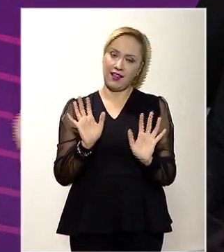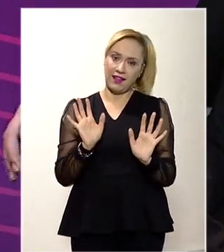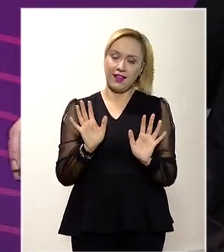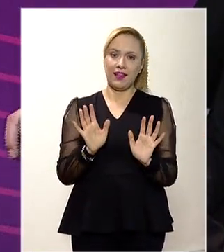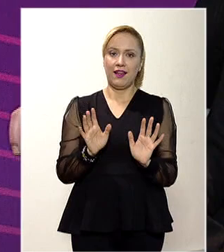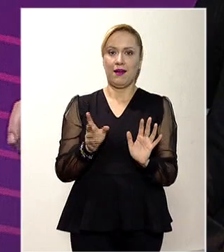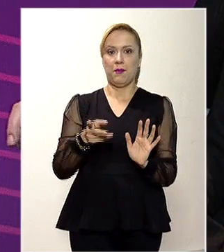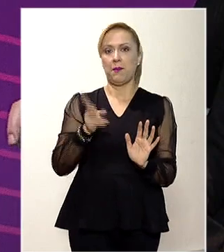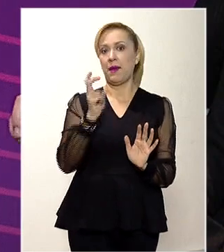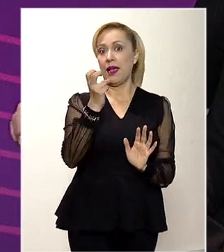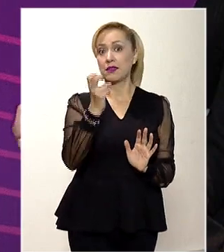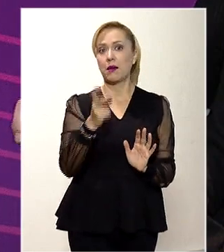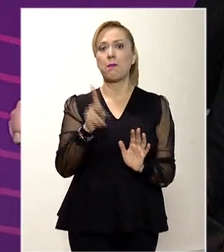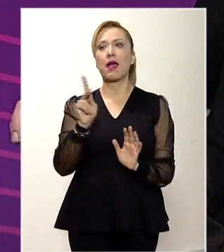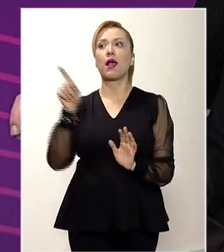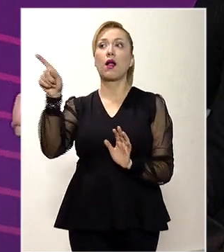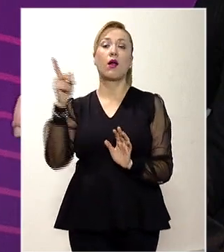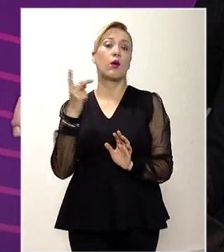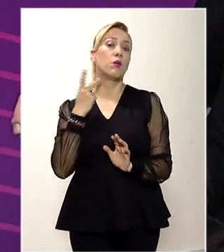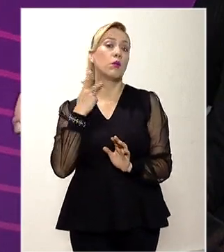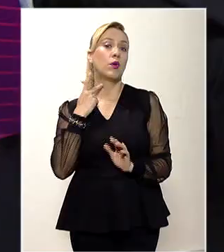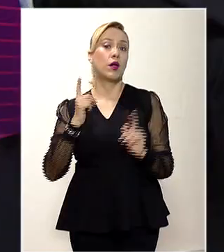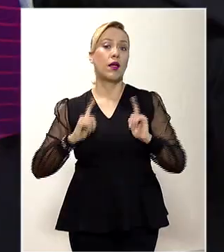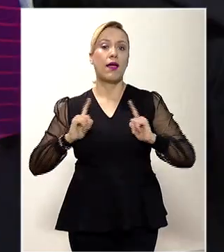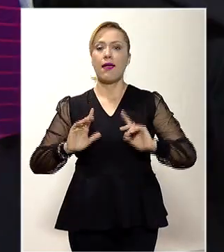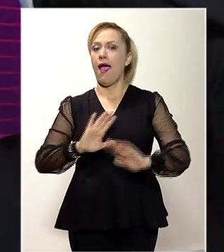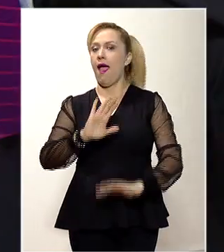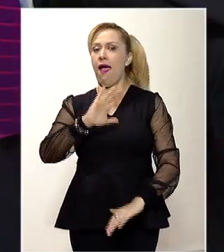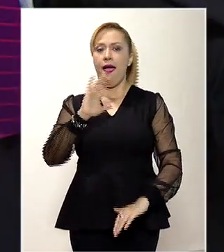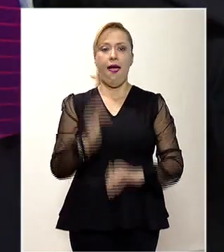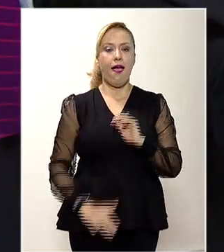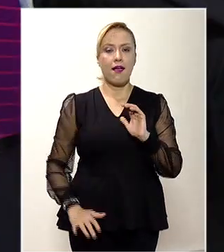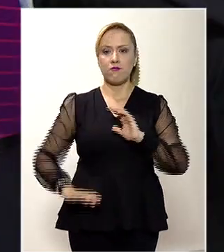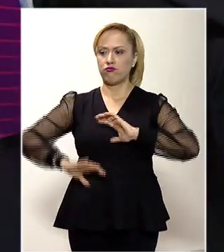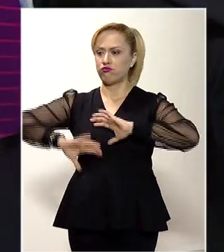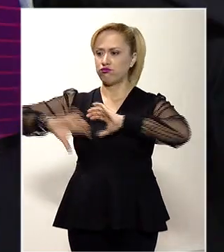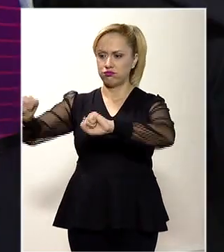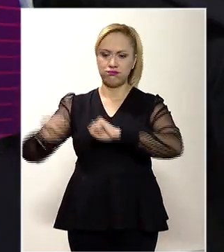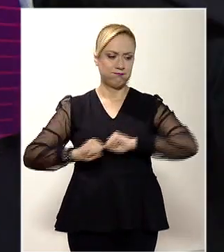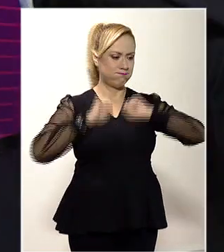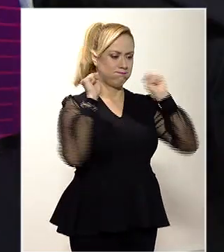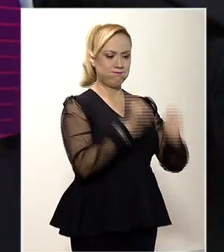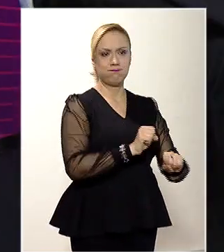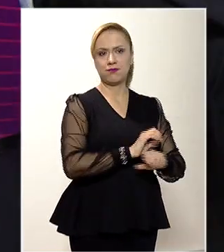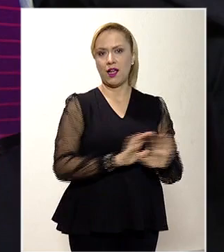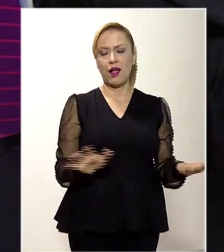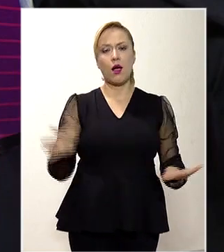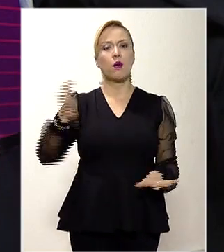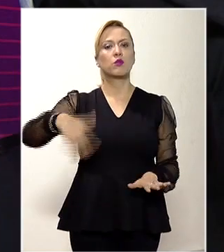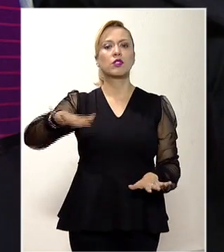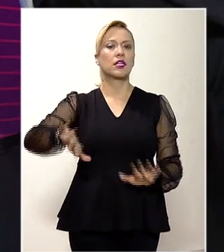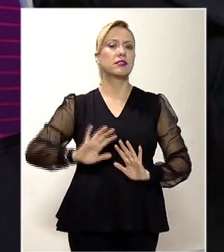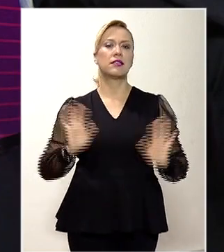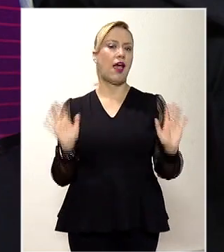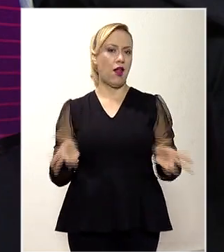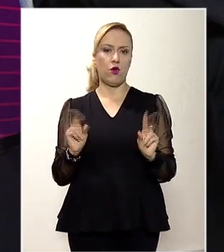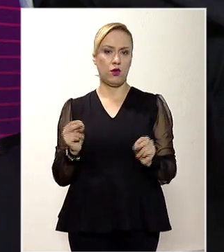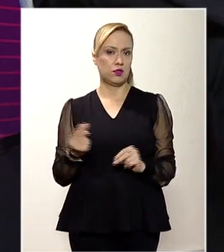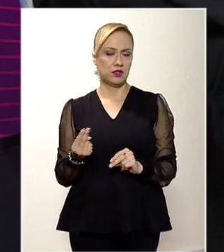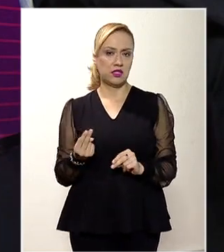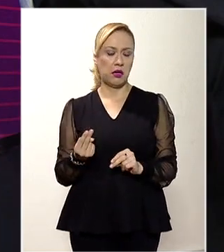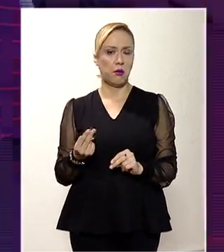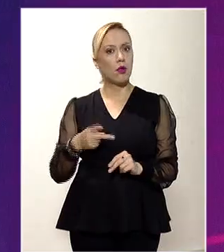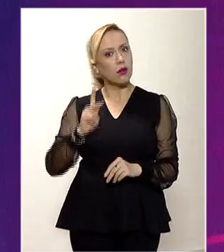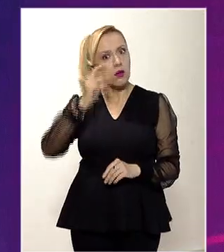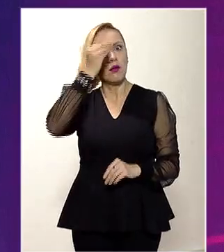¿no? Entonces, como la Procuraduría en principio ya había terminado su trabajo de perseguir el delito y dar con el responsable, la búsqueda quedaba rezagada, ¿no? Y hay personas,